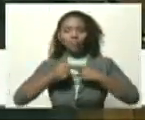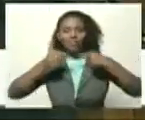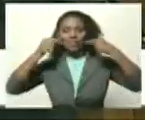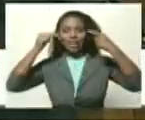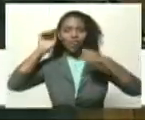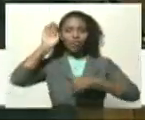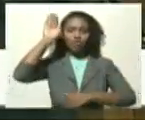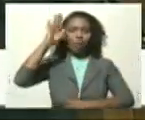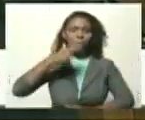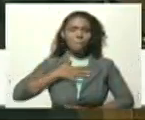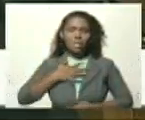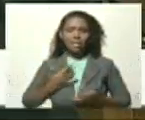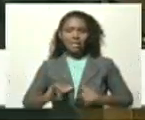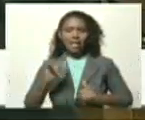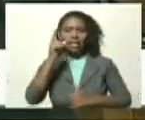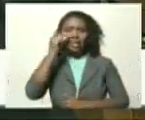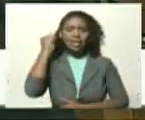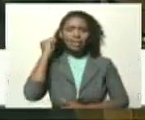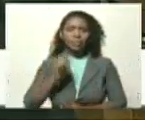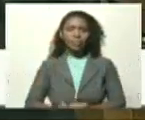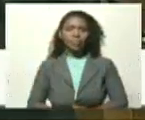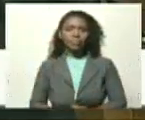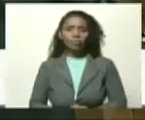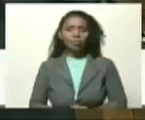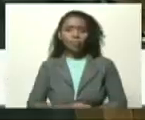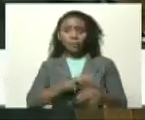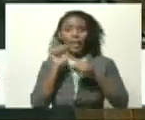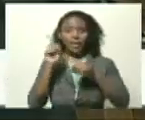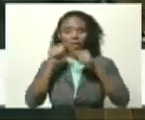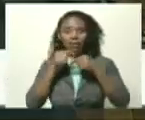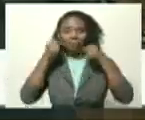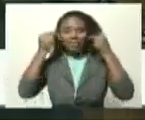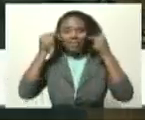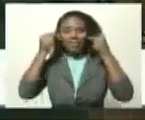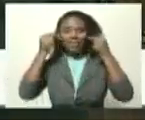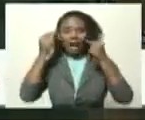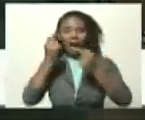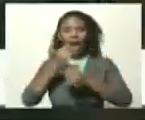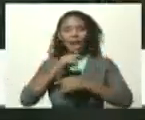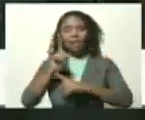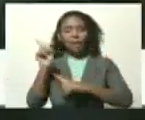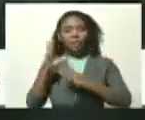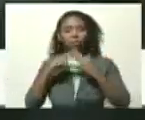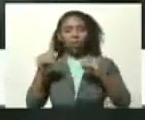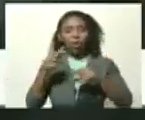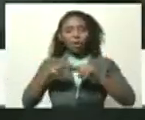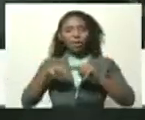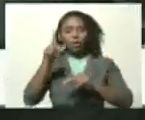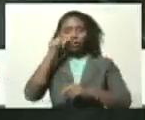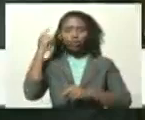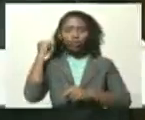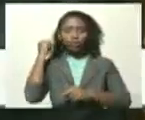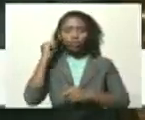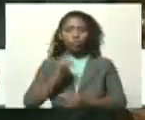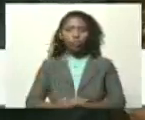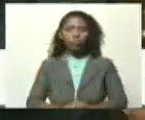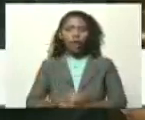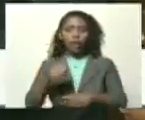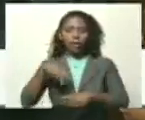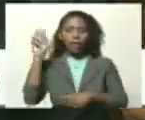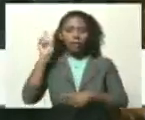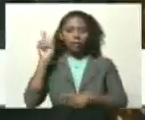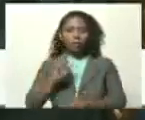futuro de mis hijas y de mis hijos, y en esa sonrisa, por la sonrisa de todas las niñas y todos los niños de